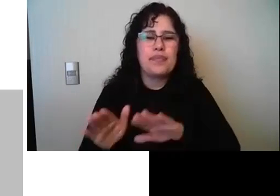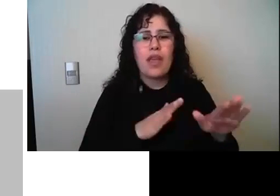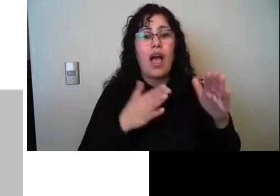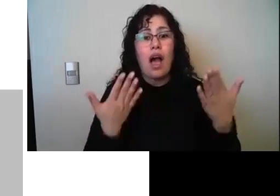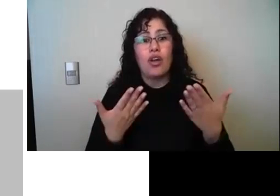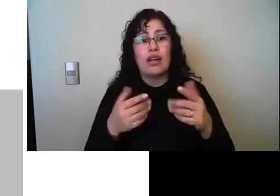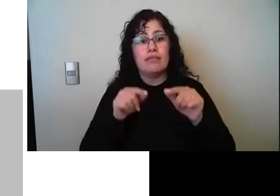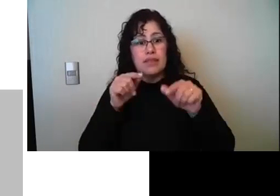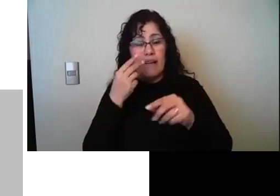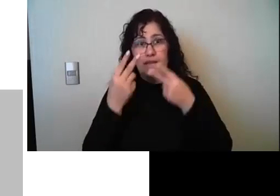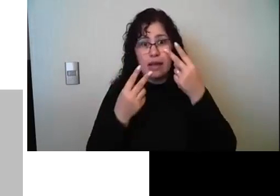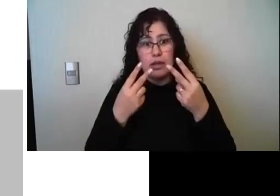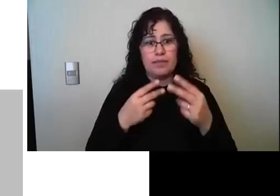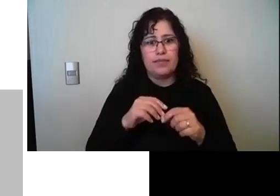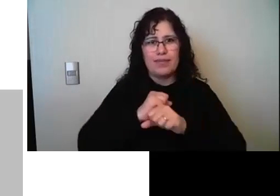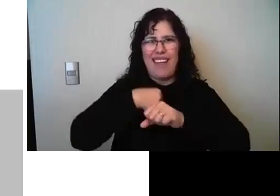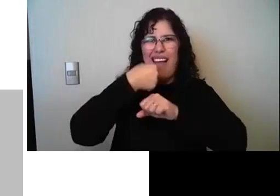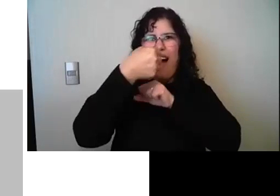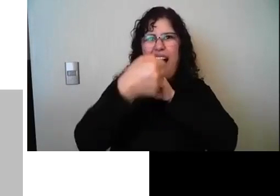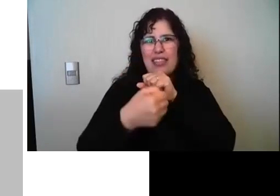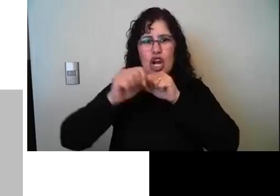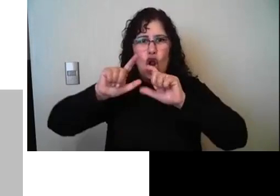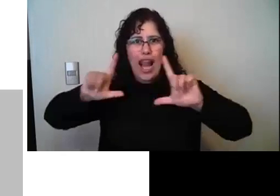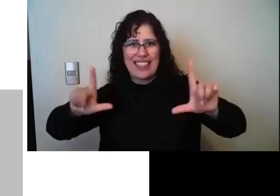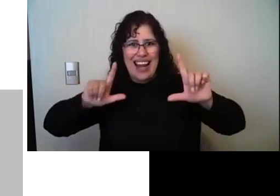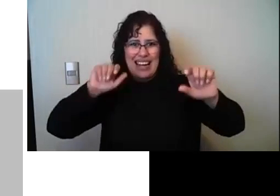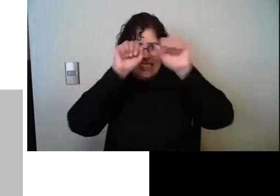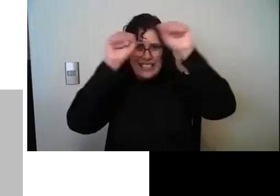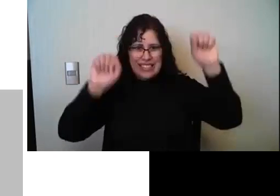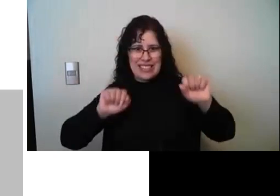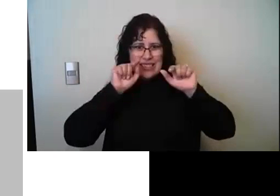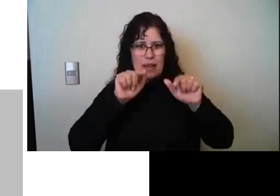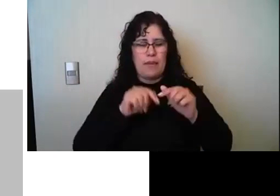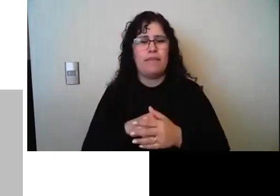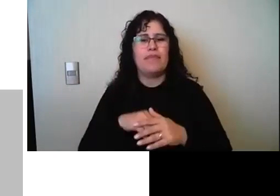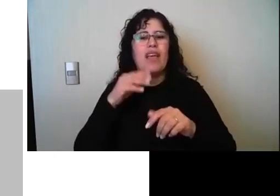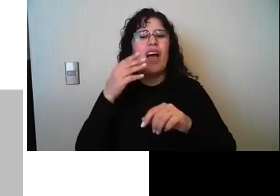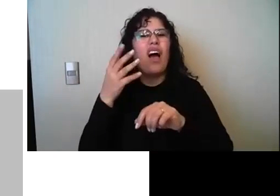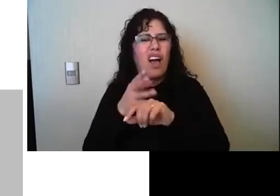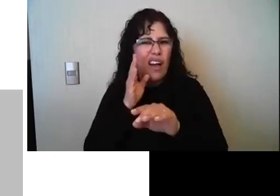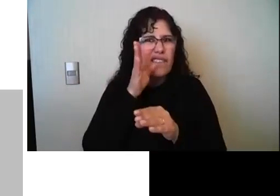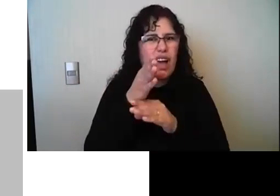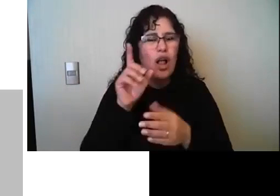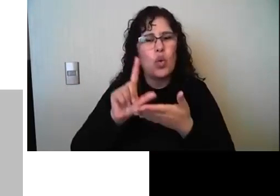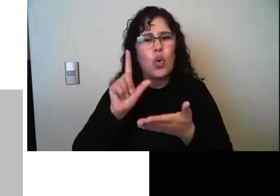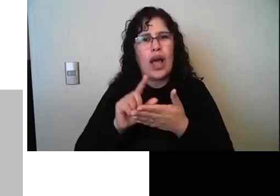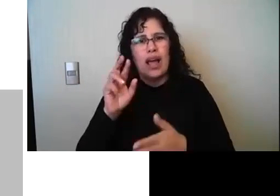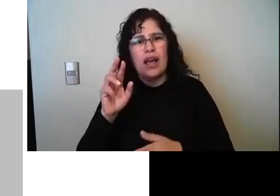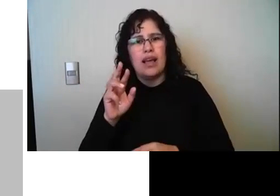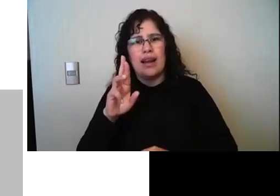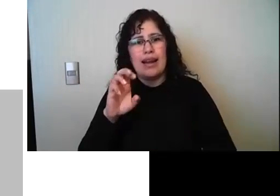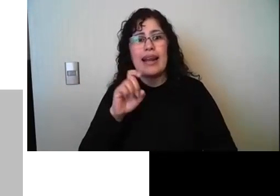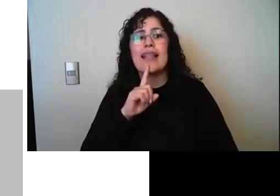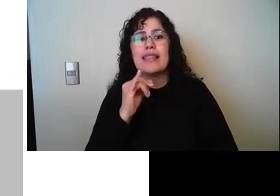sería el sistema anterolateral, unas colaterales hacia la formación reticular. Recuerden que hay formación reticular desde